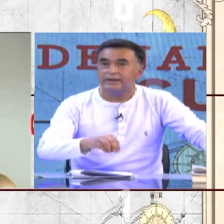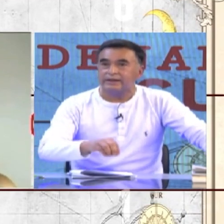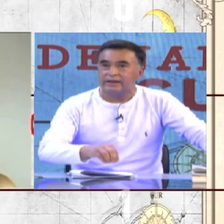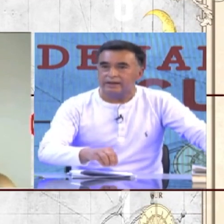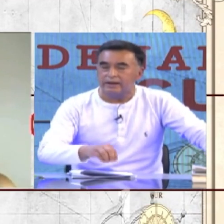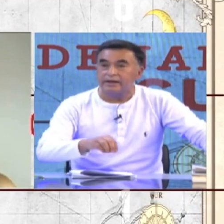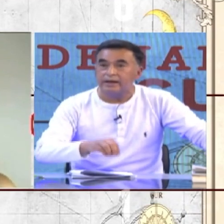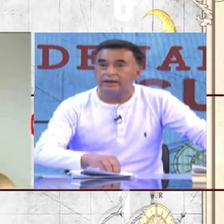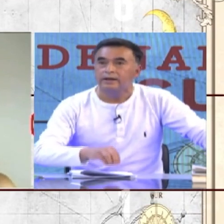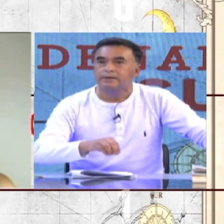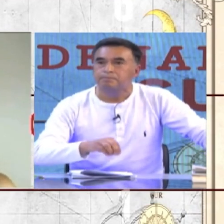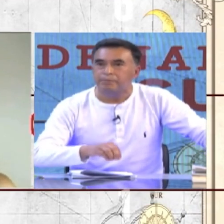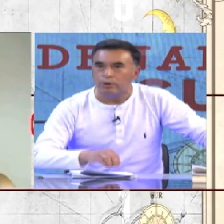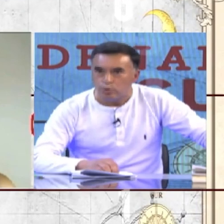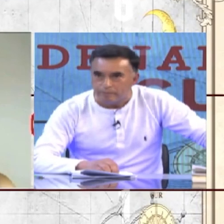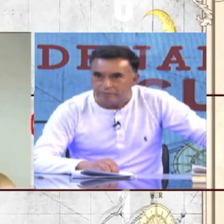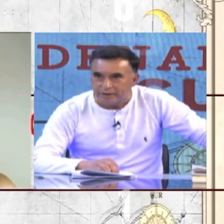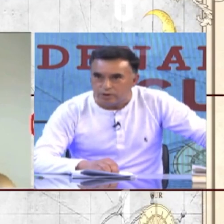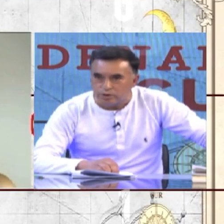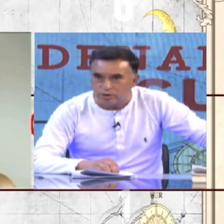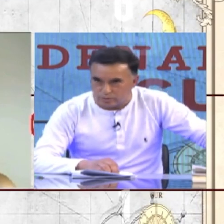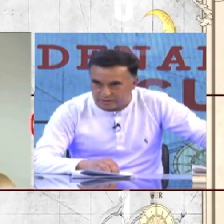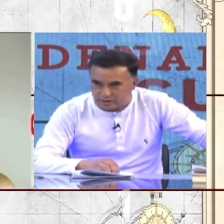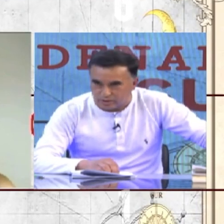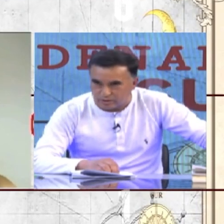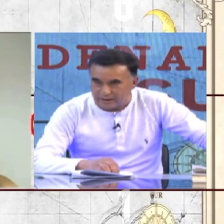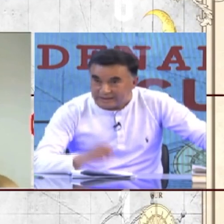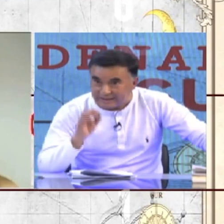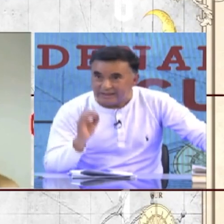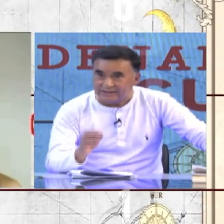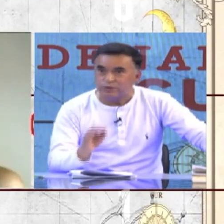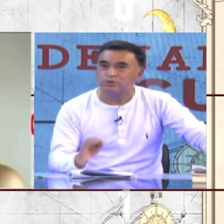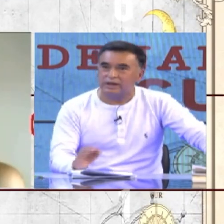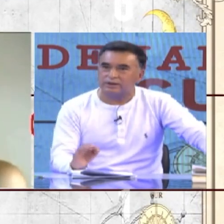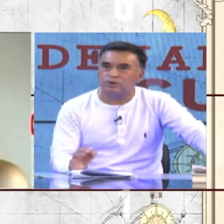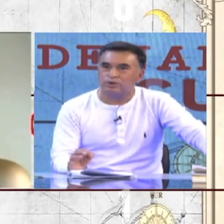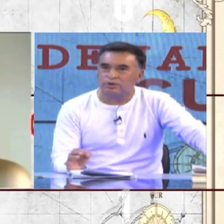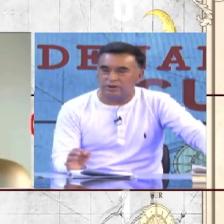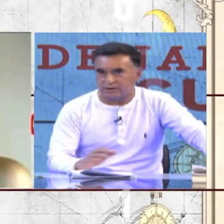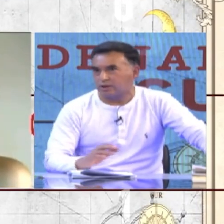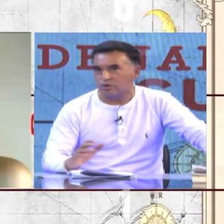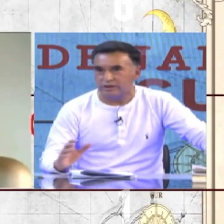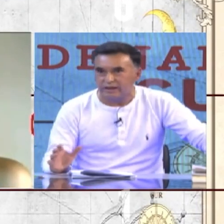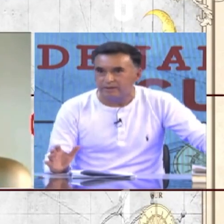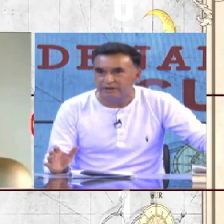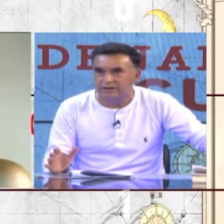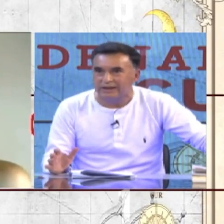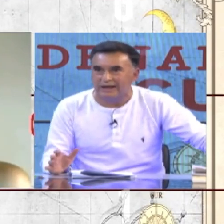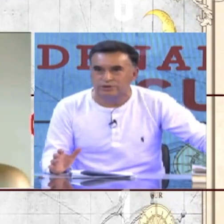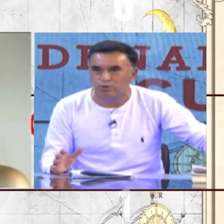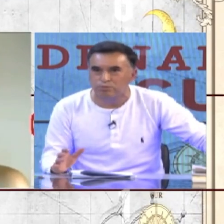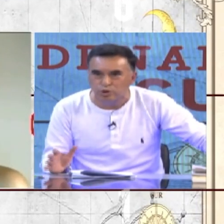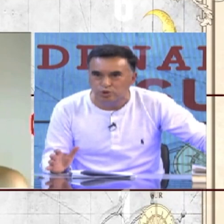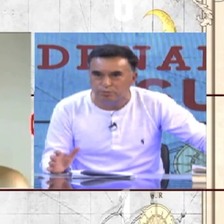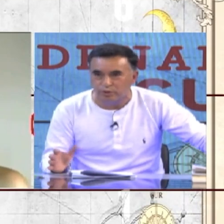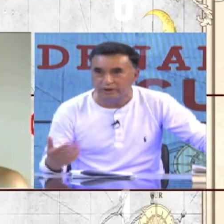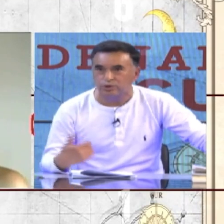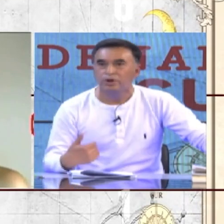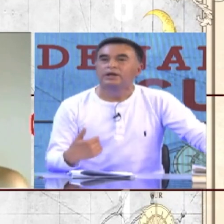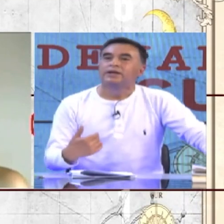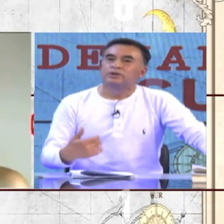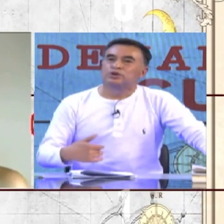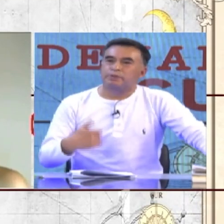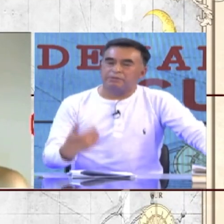norteamericana en el Perú. Y hoy, ¿no es cierto? Este es un dato extraordinariamente asombroso. Por